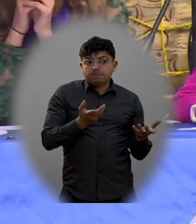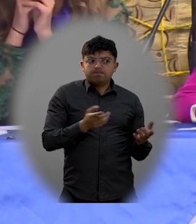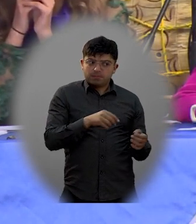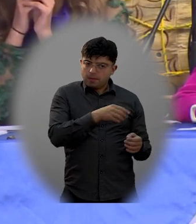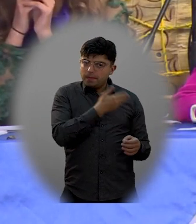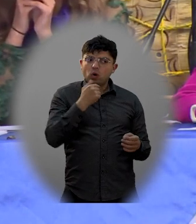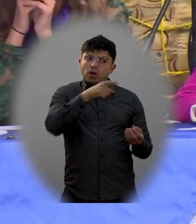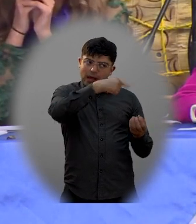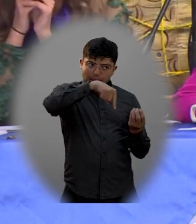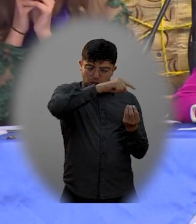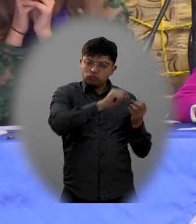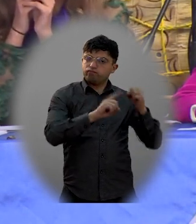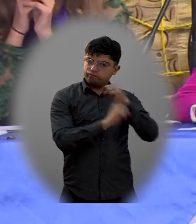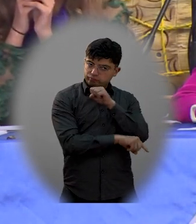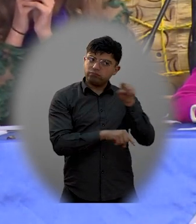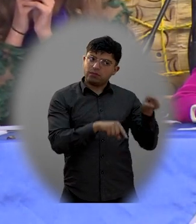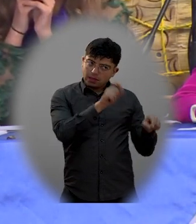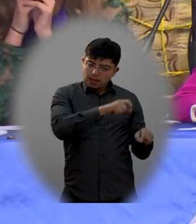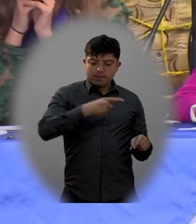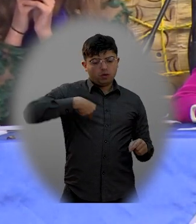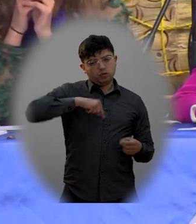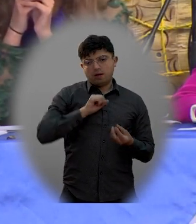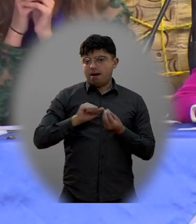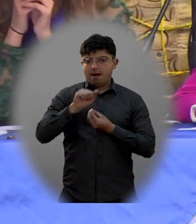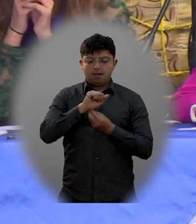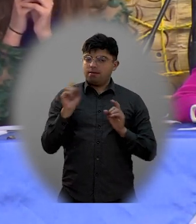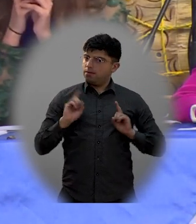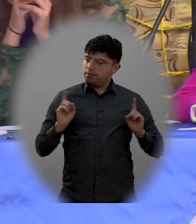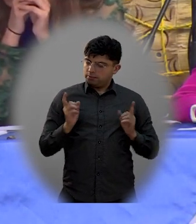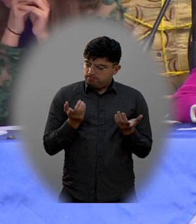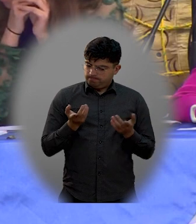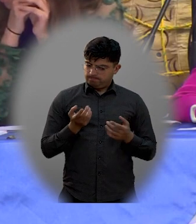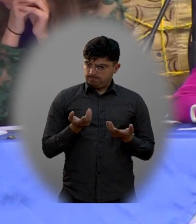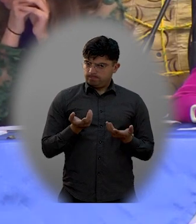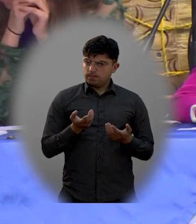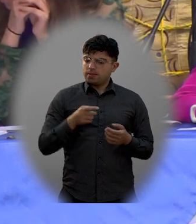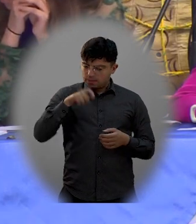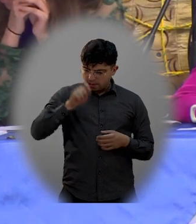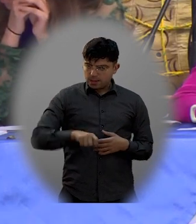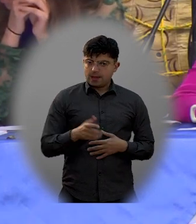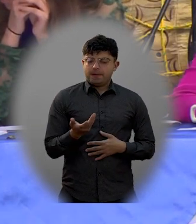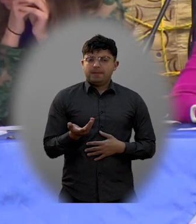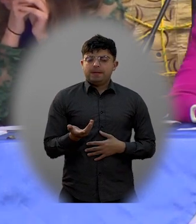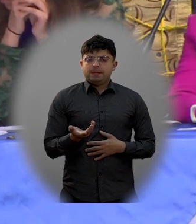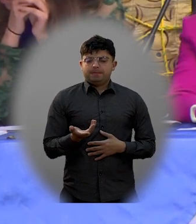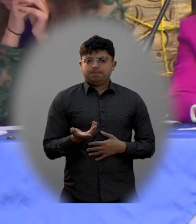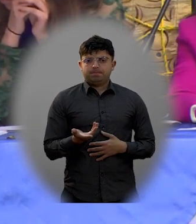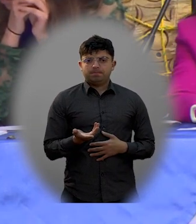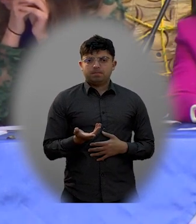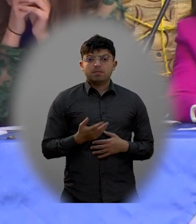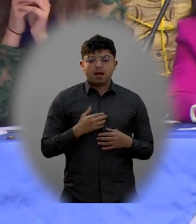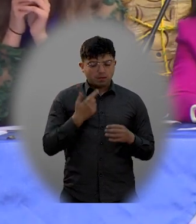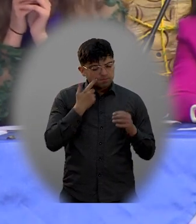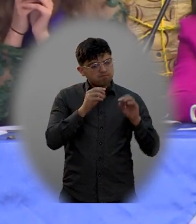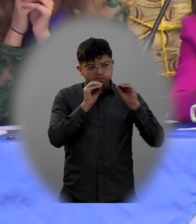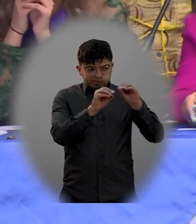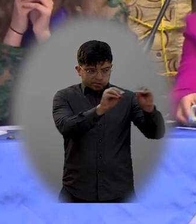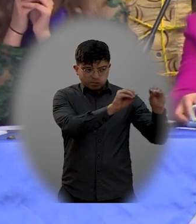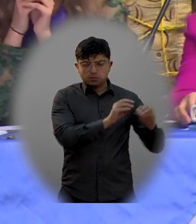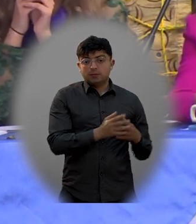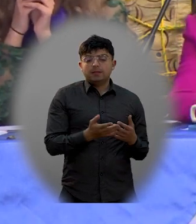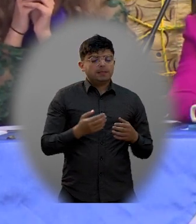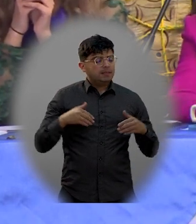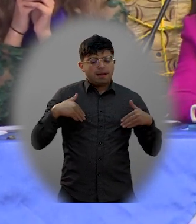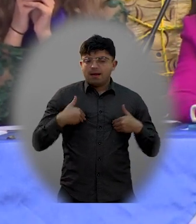de alguna manera, no sé cómo sea, nosotras no somos quienes, pero se les debe pues educar, ¿sí? Porque